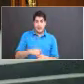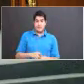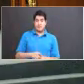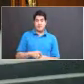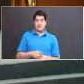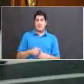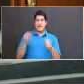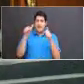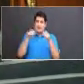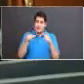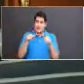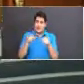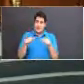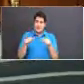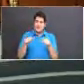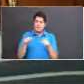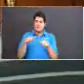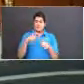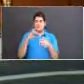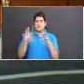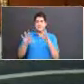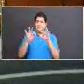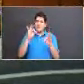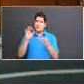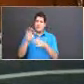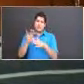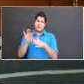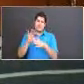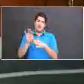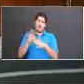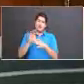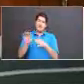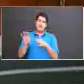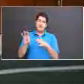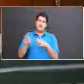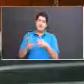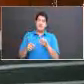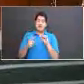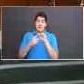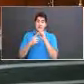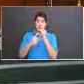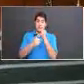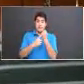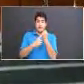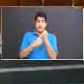Analice, si no, algunas cosas de las que han estado sucediendo,